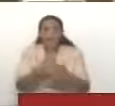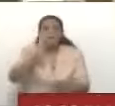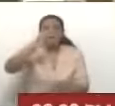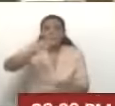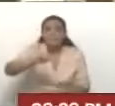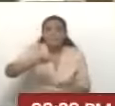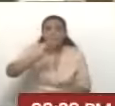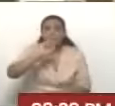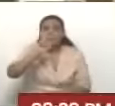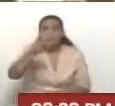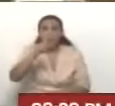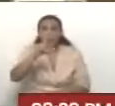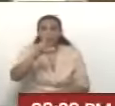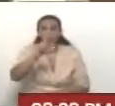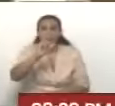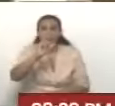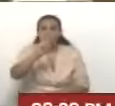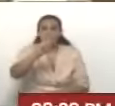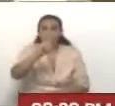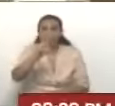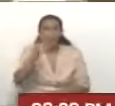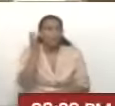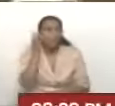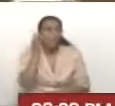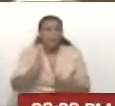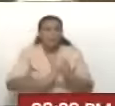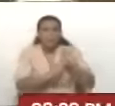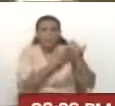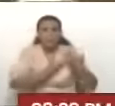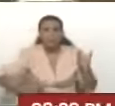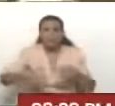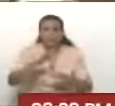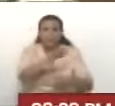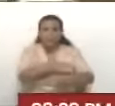Maigualida Vargas Moreno, presidenta de la misión Nevada.